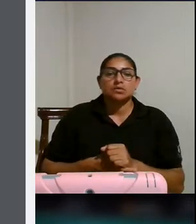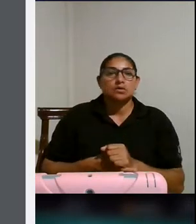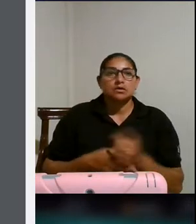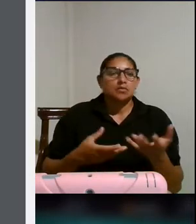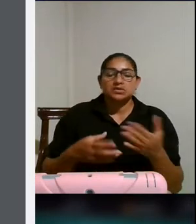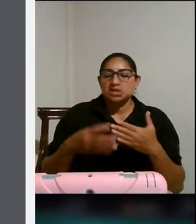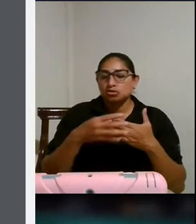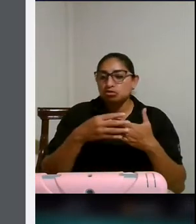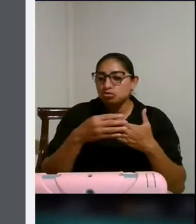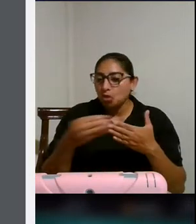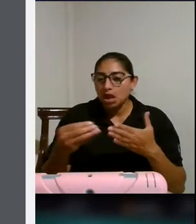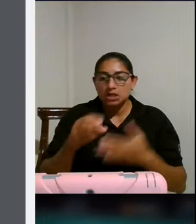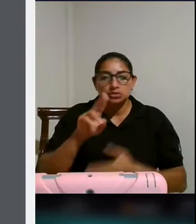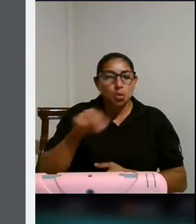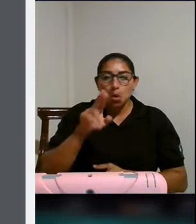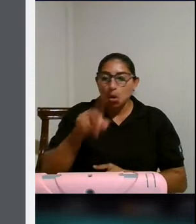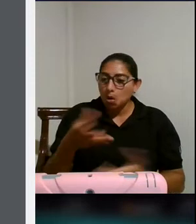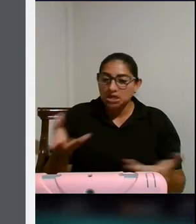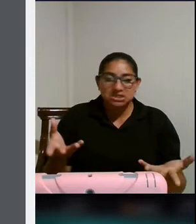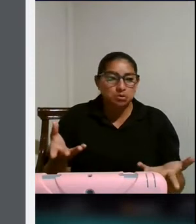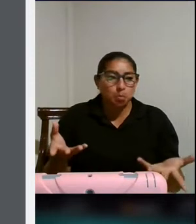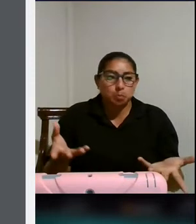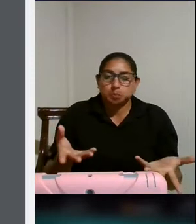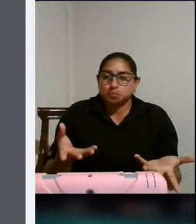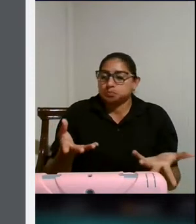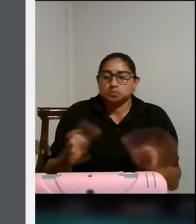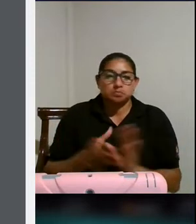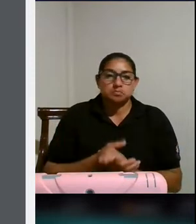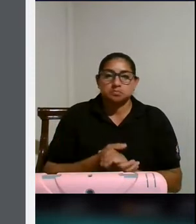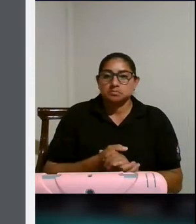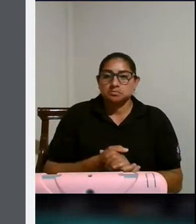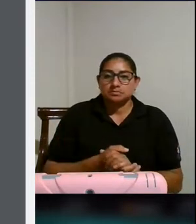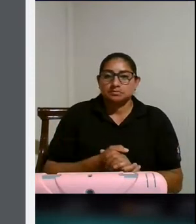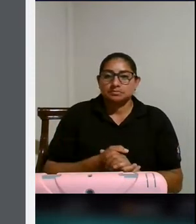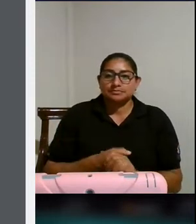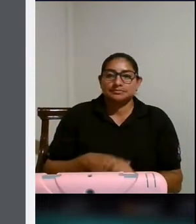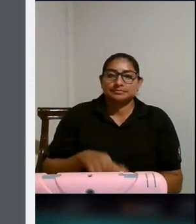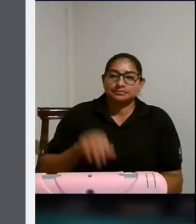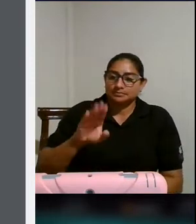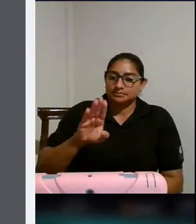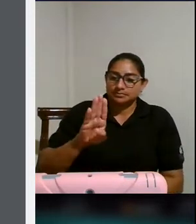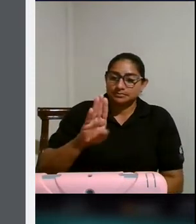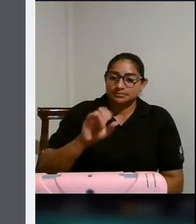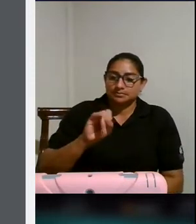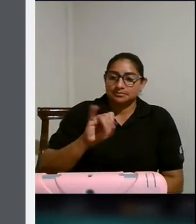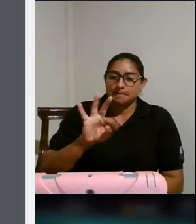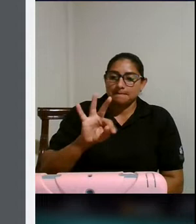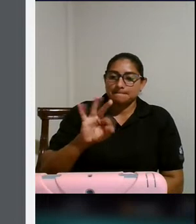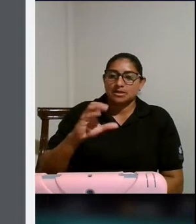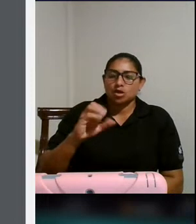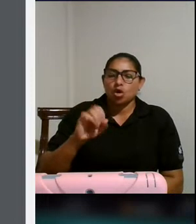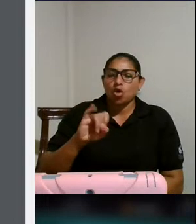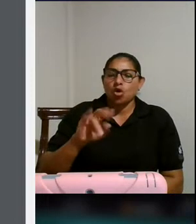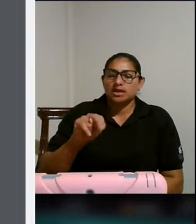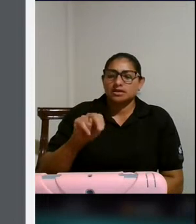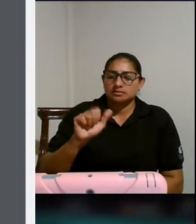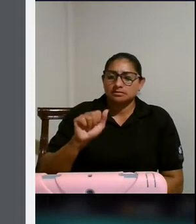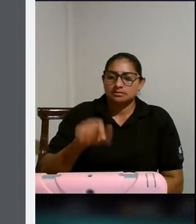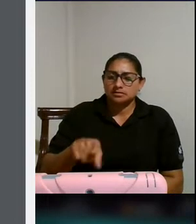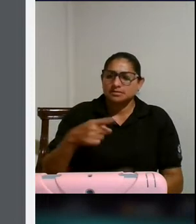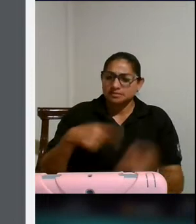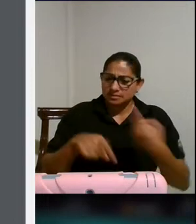dólares, qué sé yo, colones, Bitcoin por cada unidad. ¿Por qué? Porque